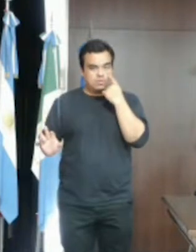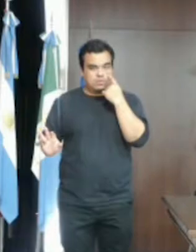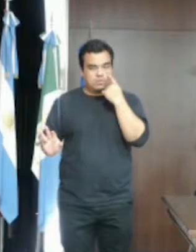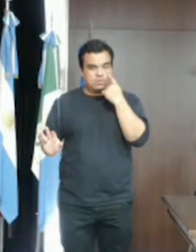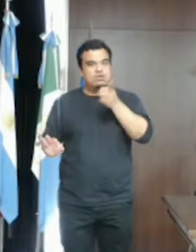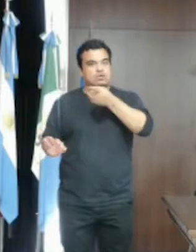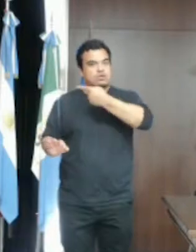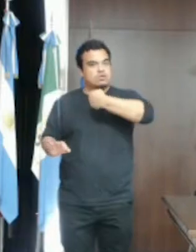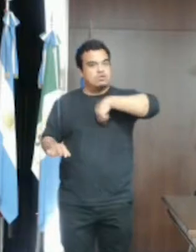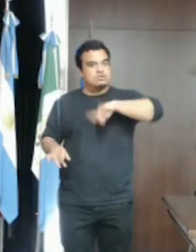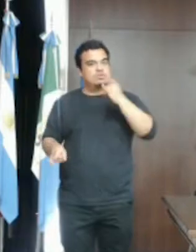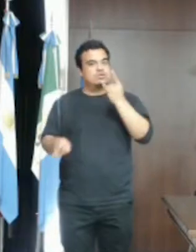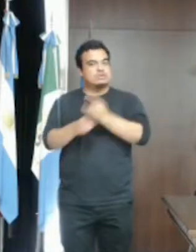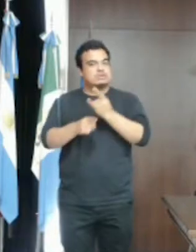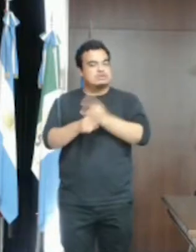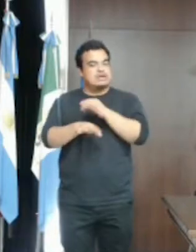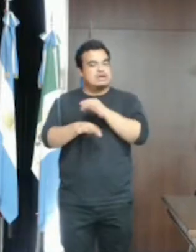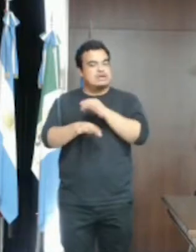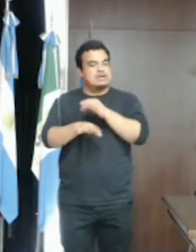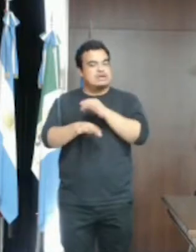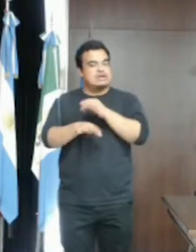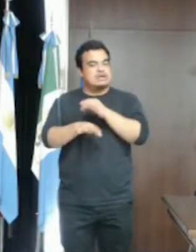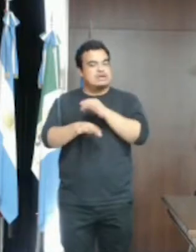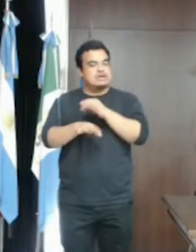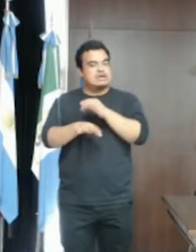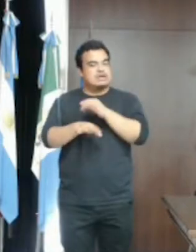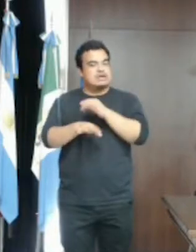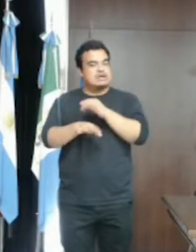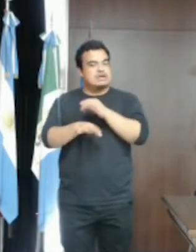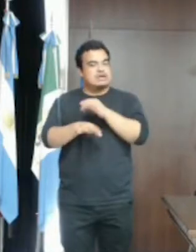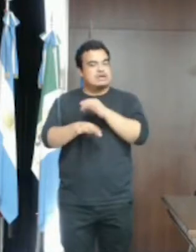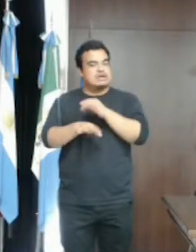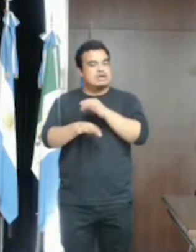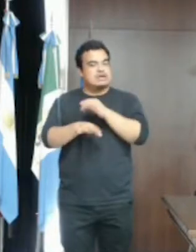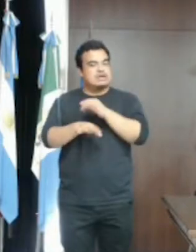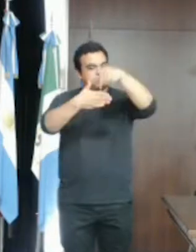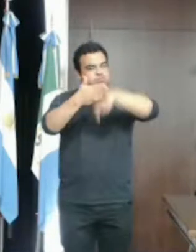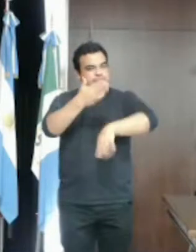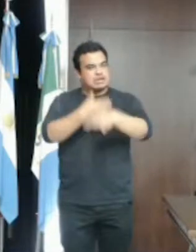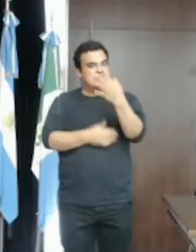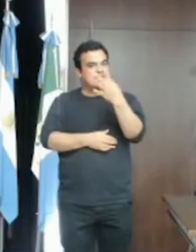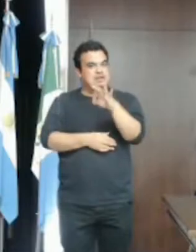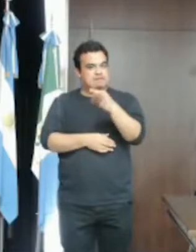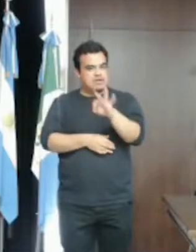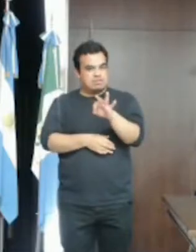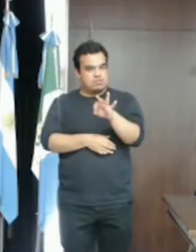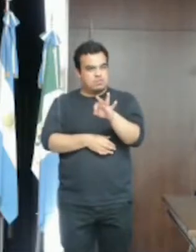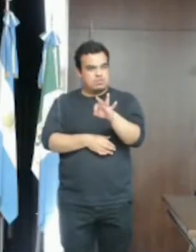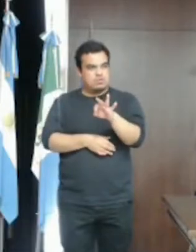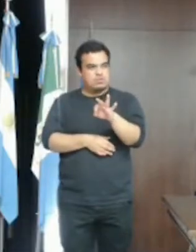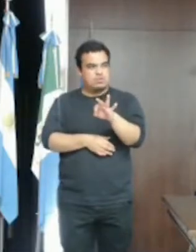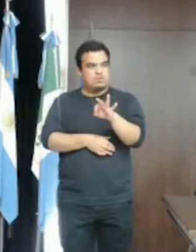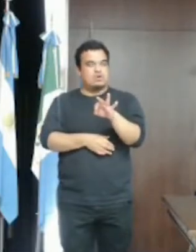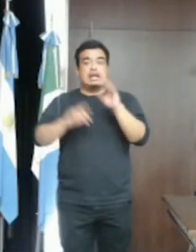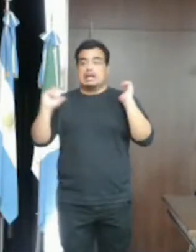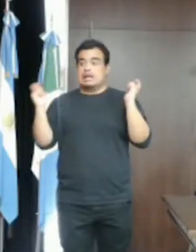entre líneas estos mensajes nefastos que nos están trayendo desde arriba. No viene desde abajo. Claro que